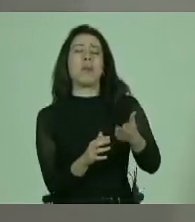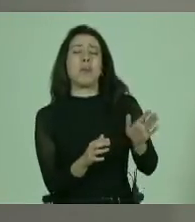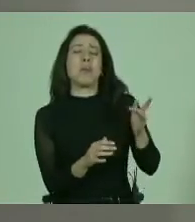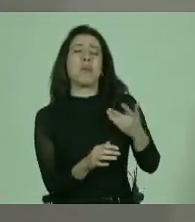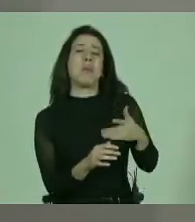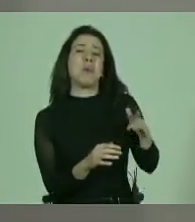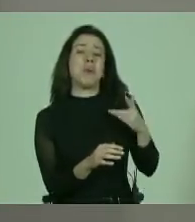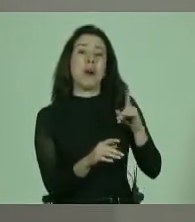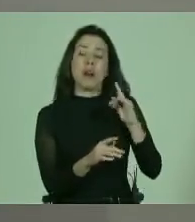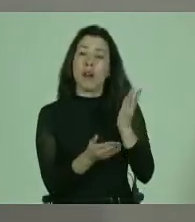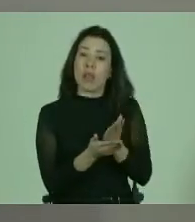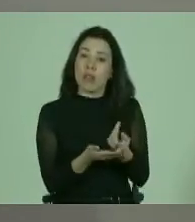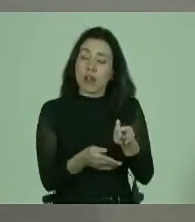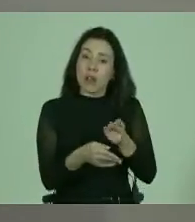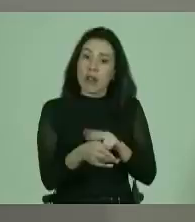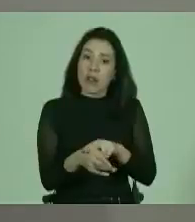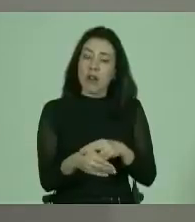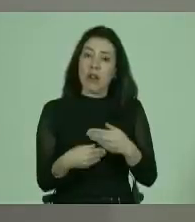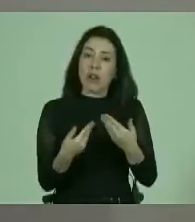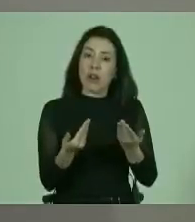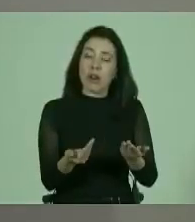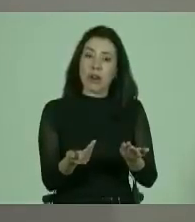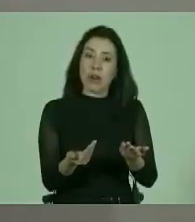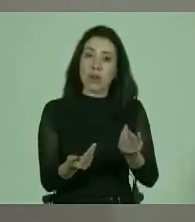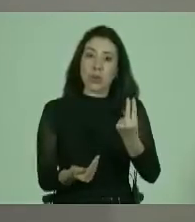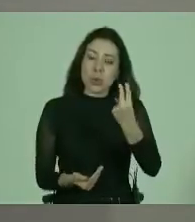de complementar les sus